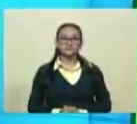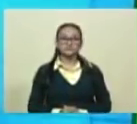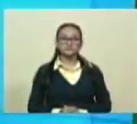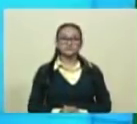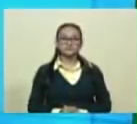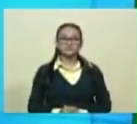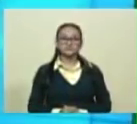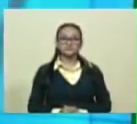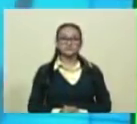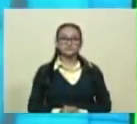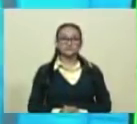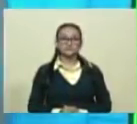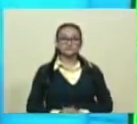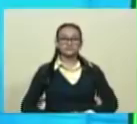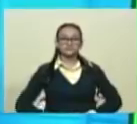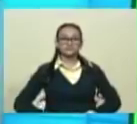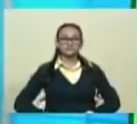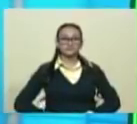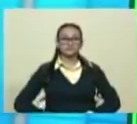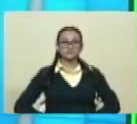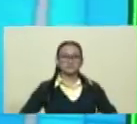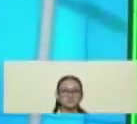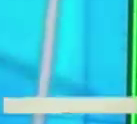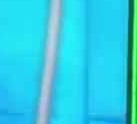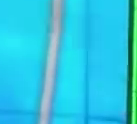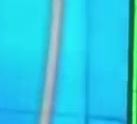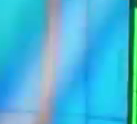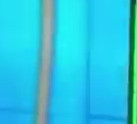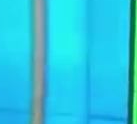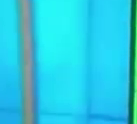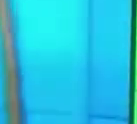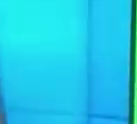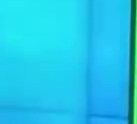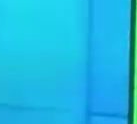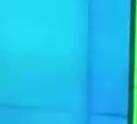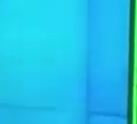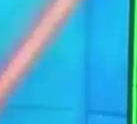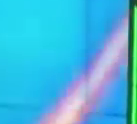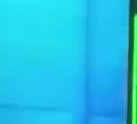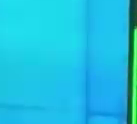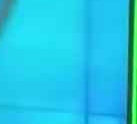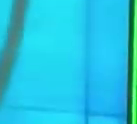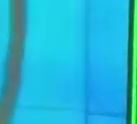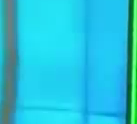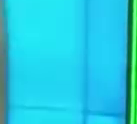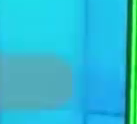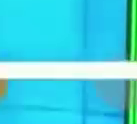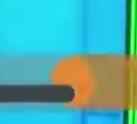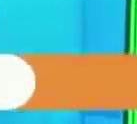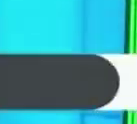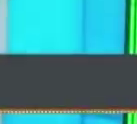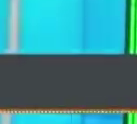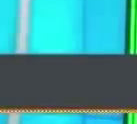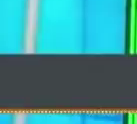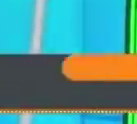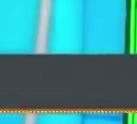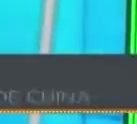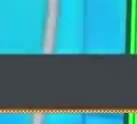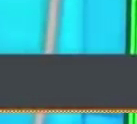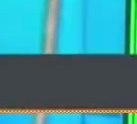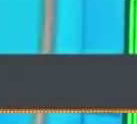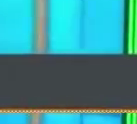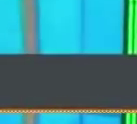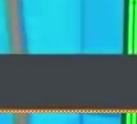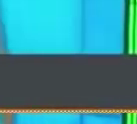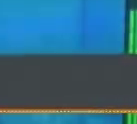is now on the path to recovery following the election of the new Constituent Assembly? What are your next steps in your country's